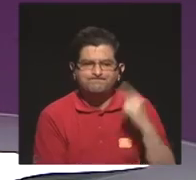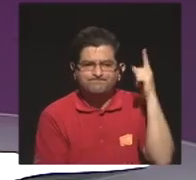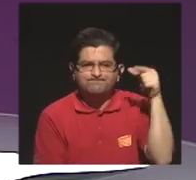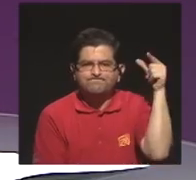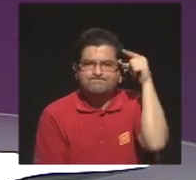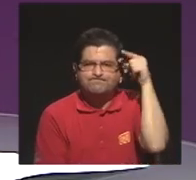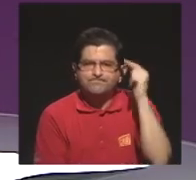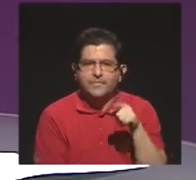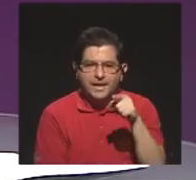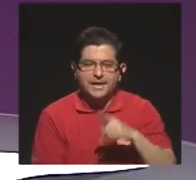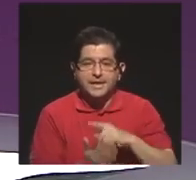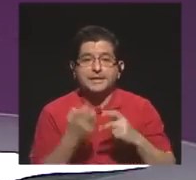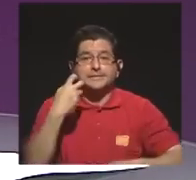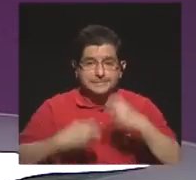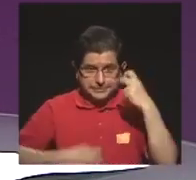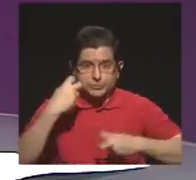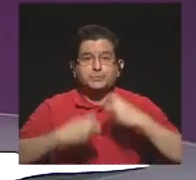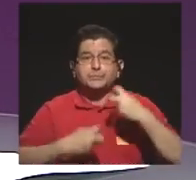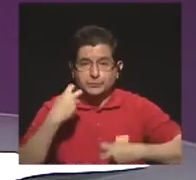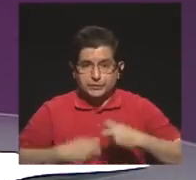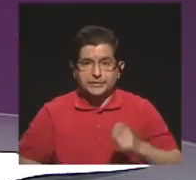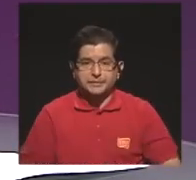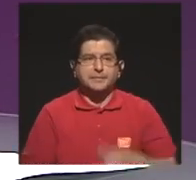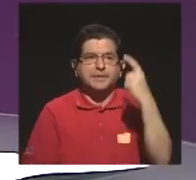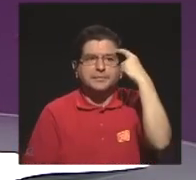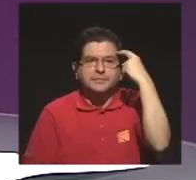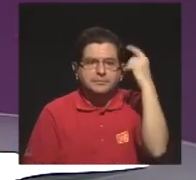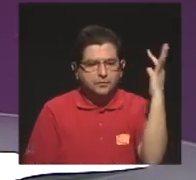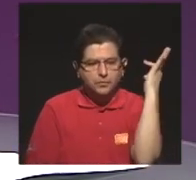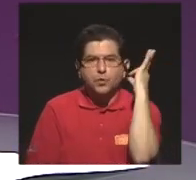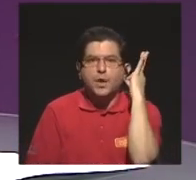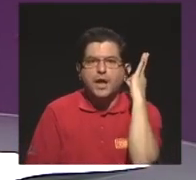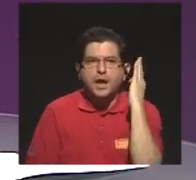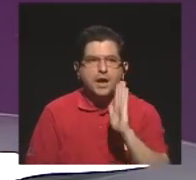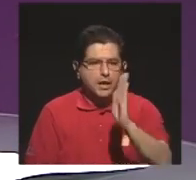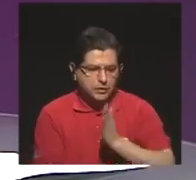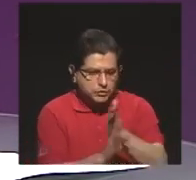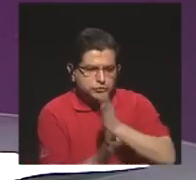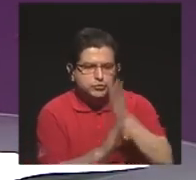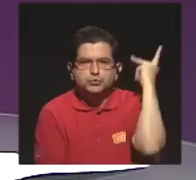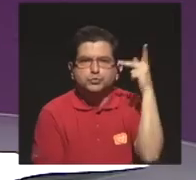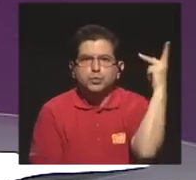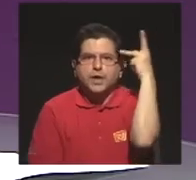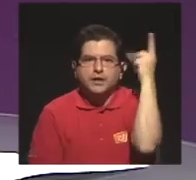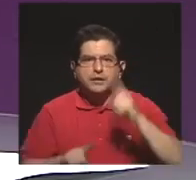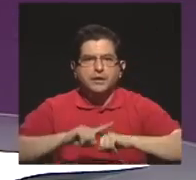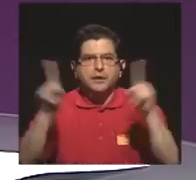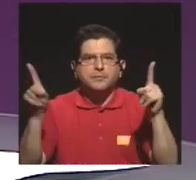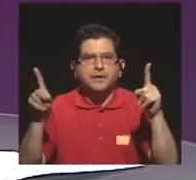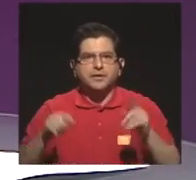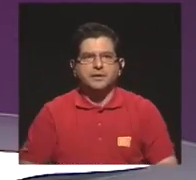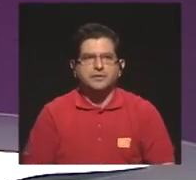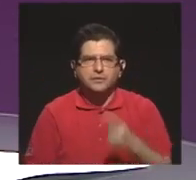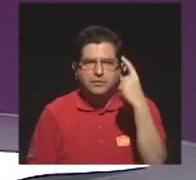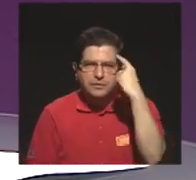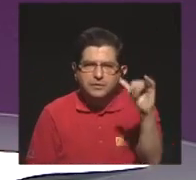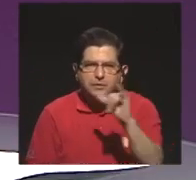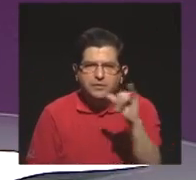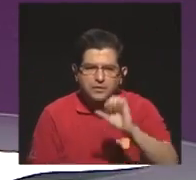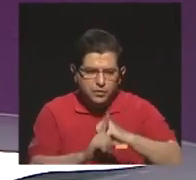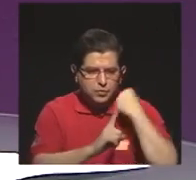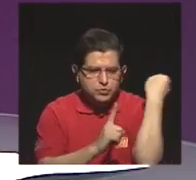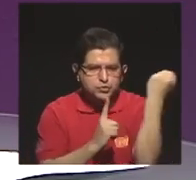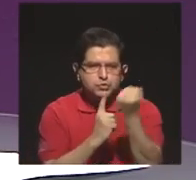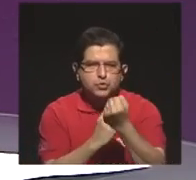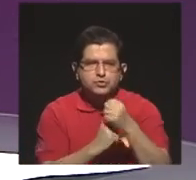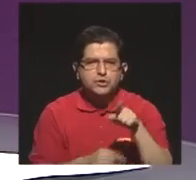evidentemente este es un problema, ¿verdad? Tanto para las mujeres, para sus carreras políticas, pero también para la